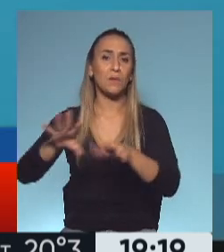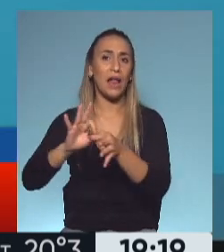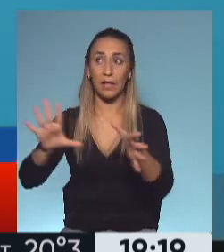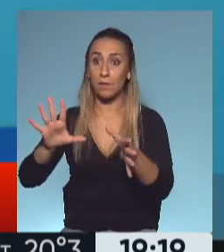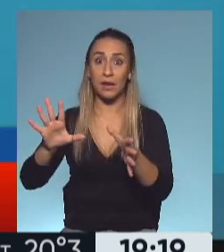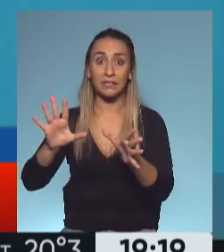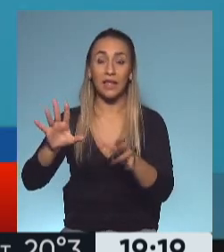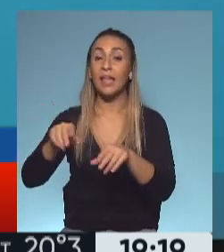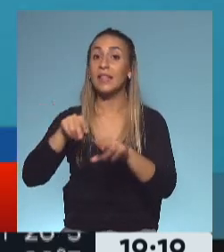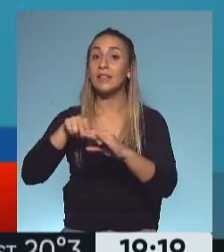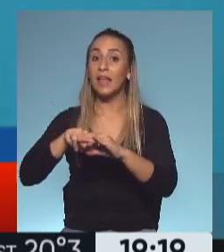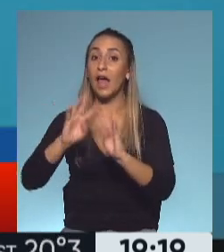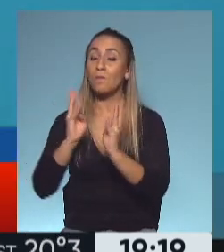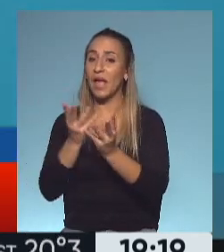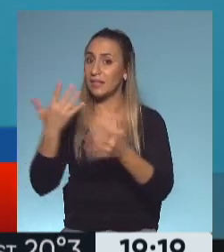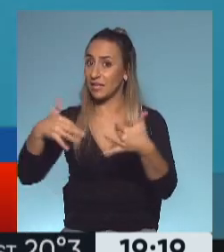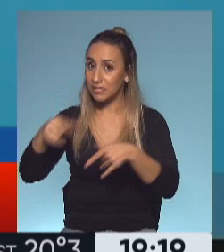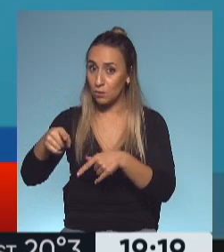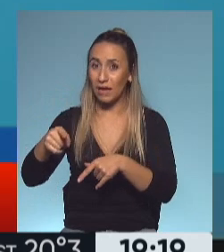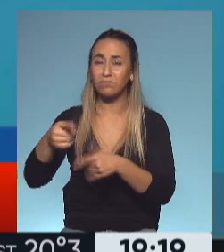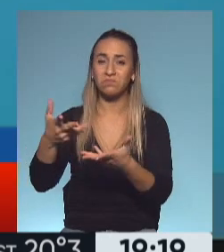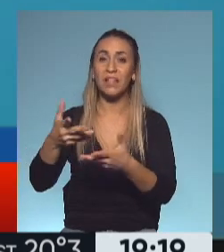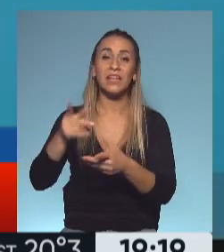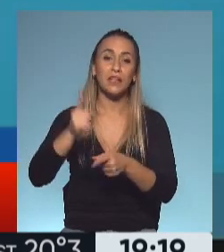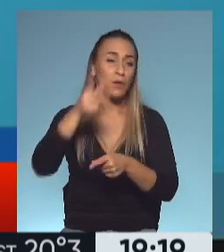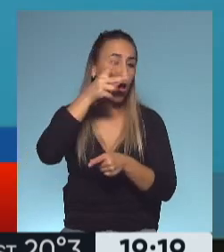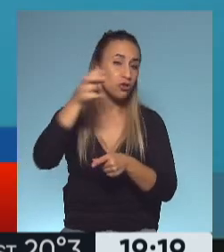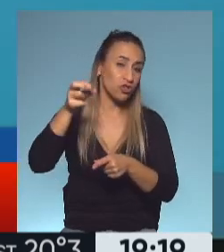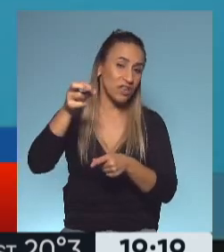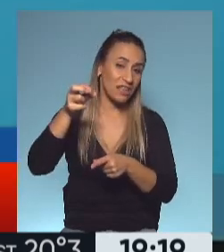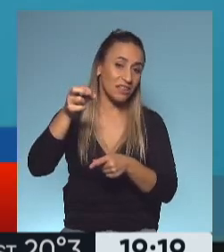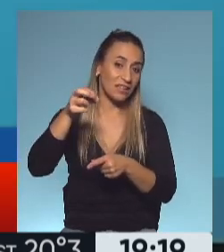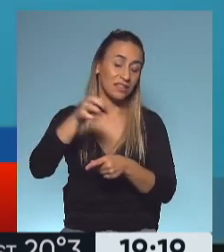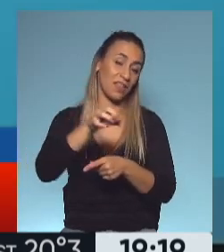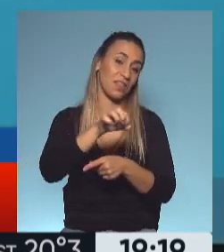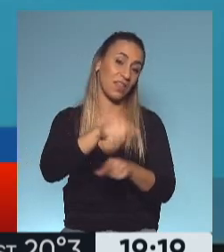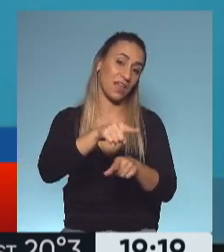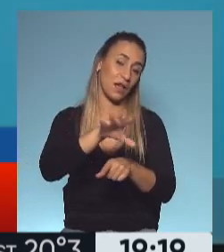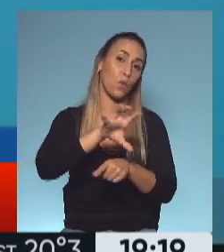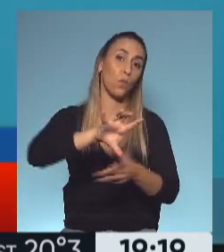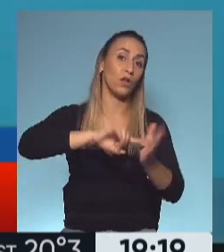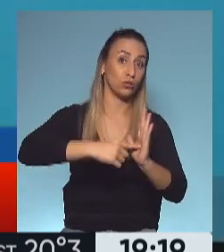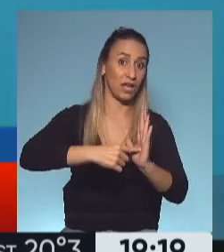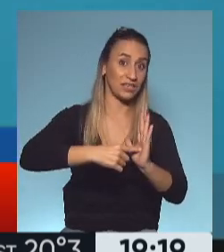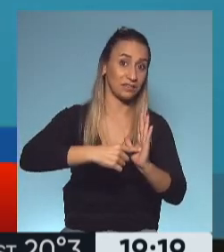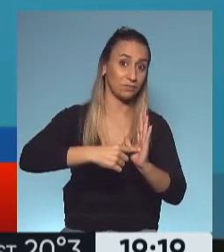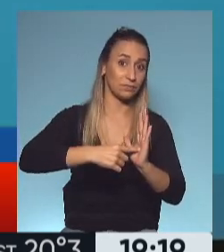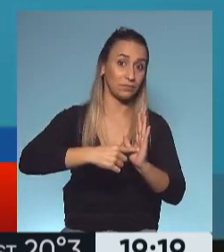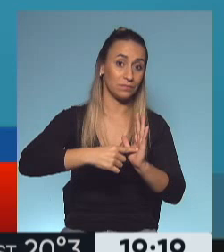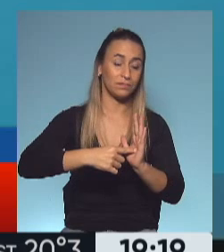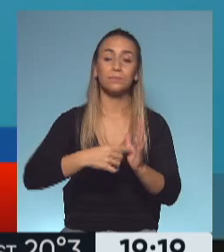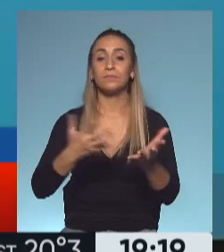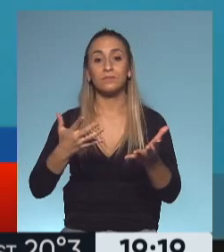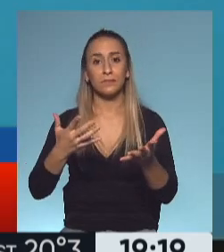de terapia intensiva en la ciudad y 800 en la región del Gran Buenos Aires.